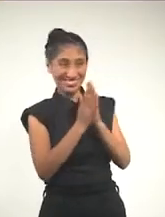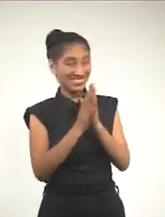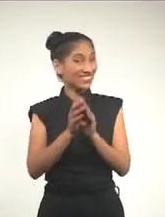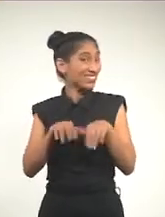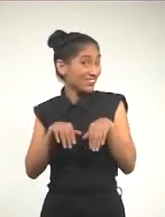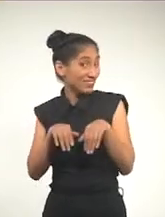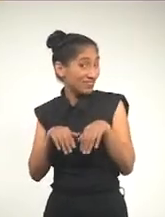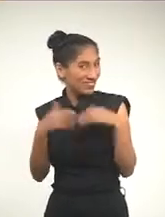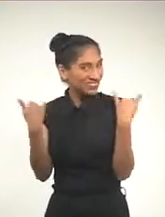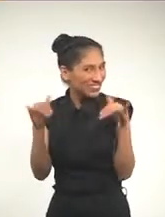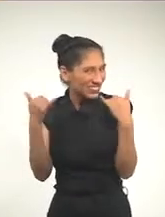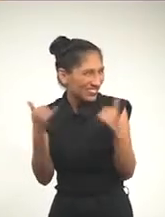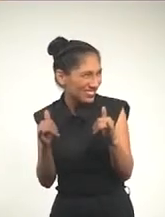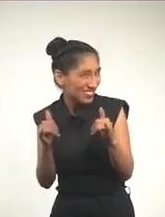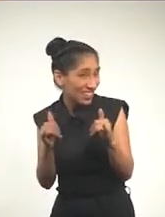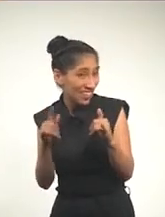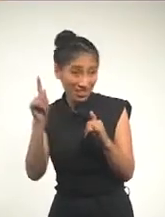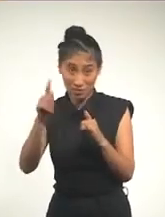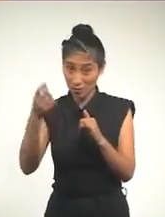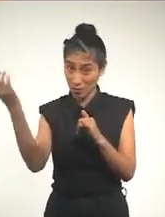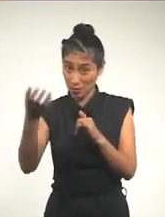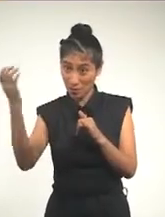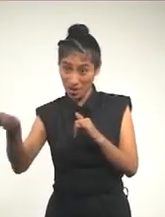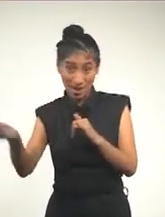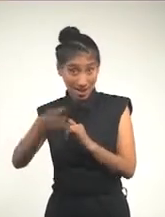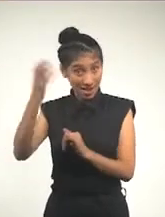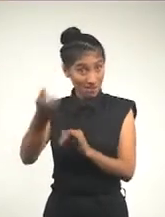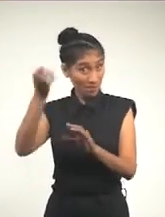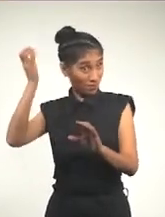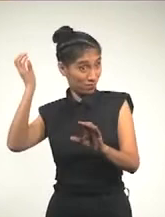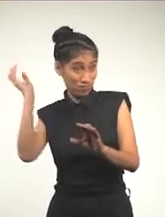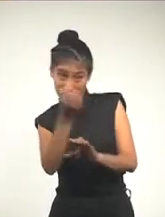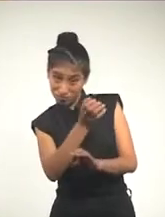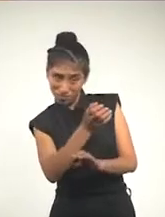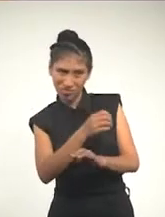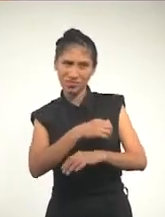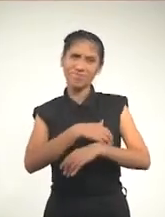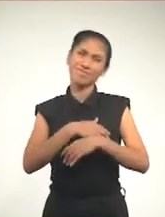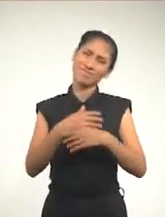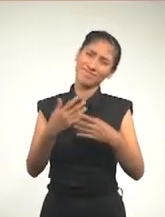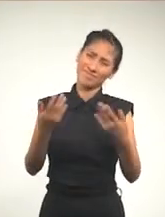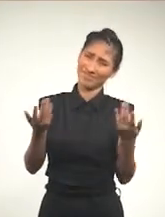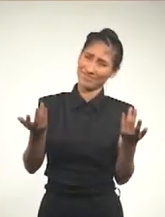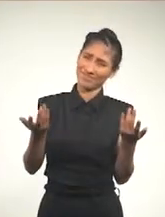¡Alexa! ¿Jugamos a que me lanzas esta pelota?